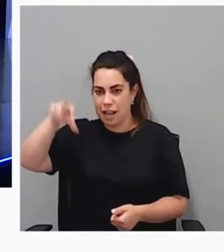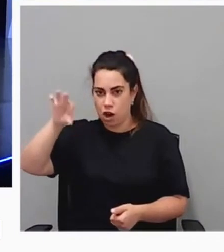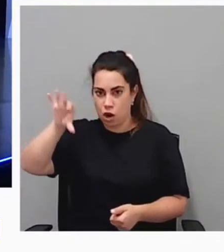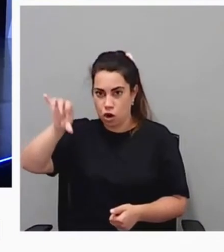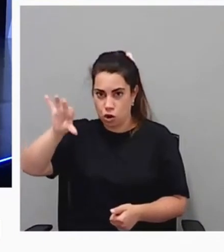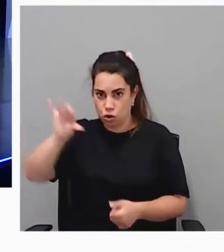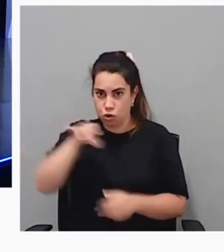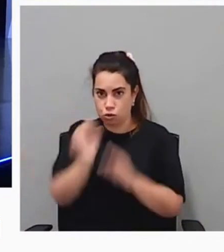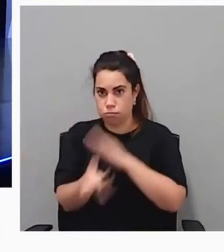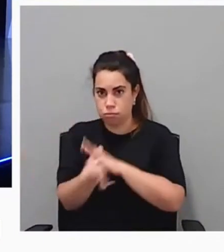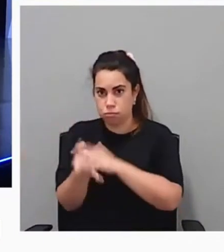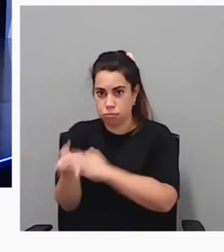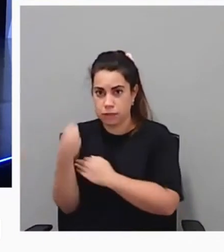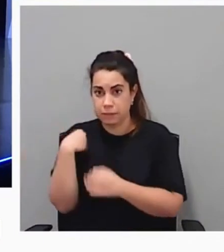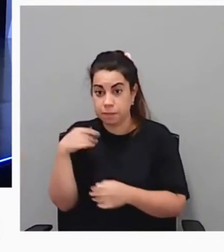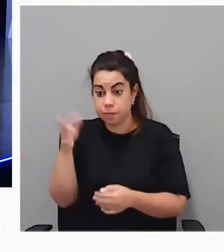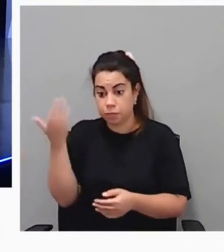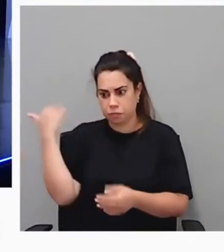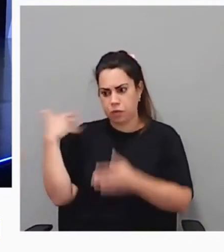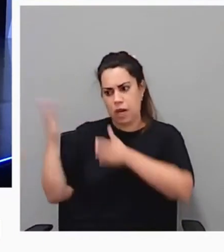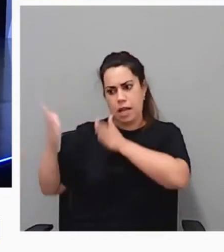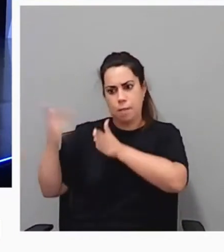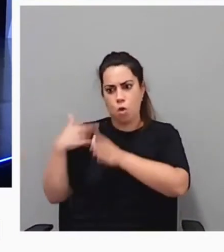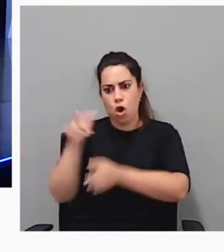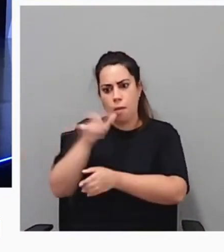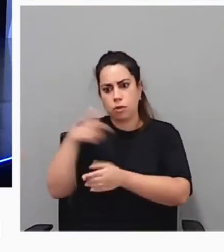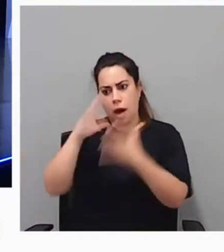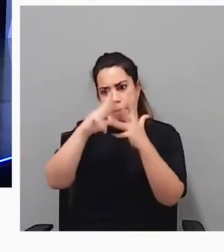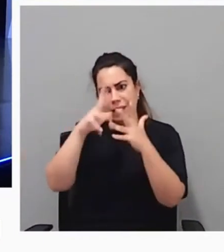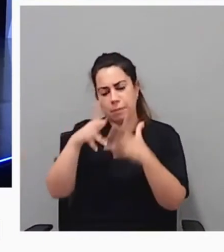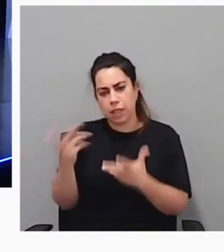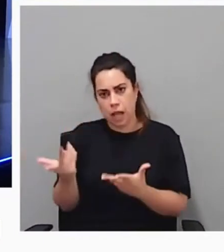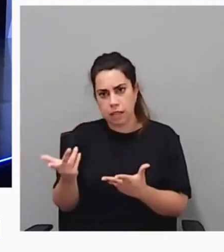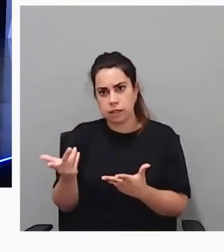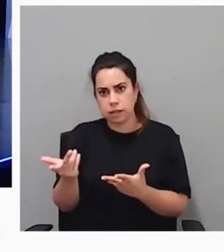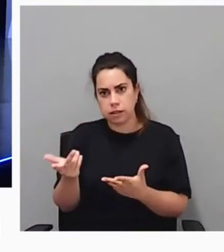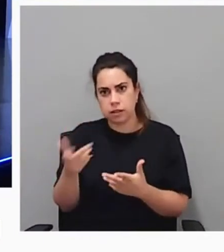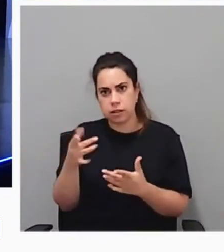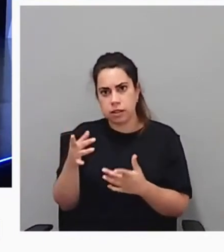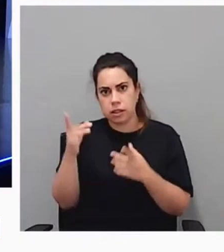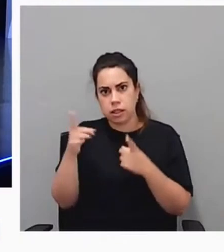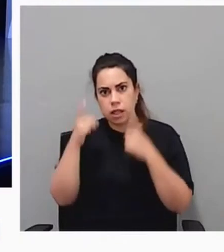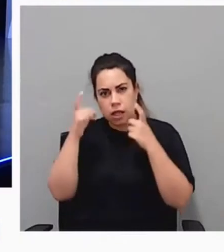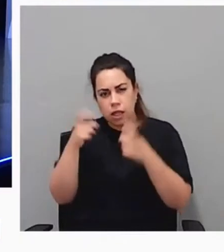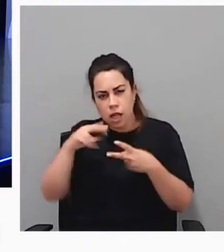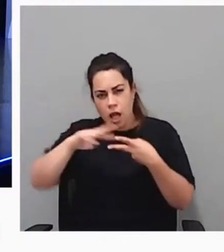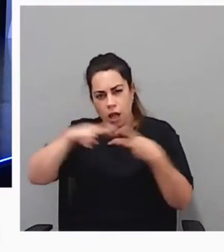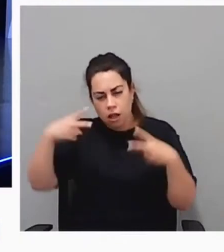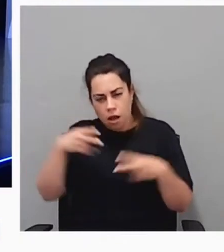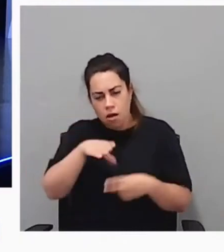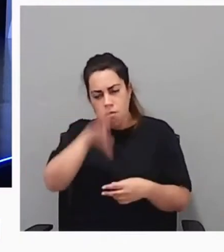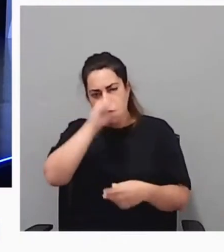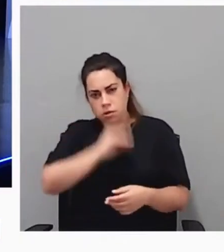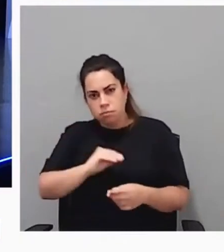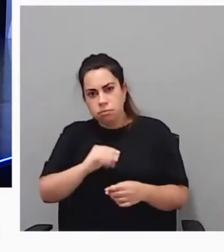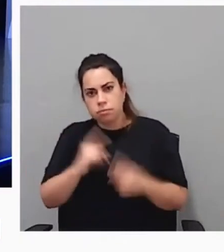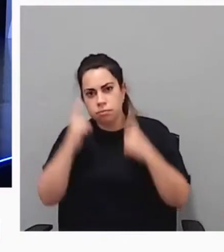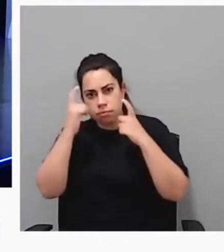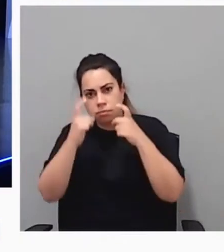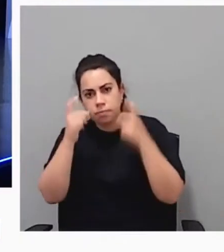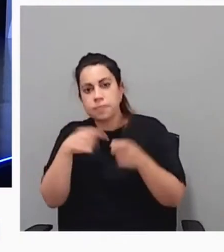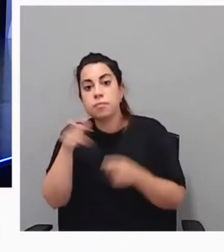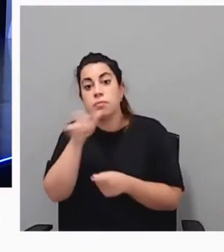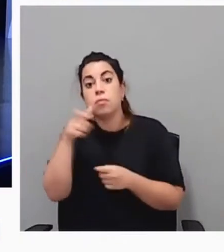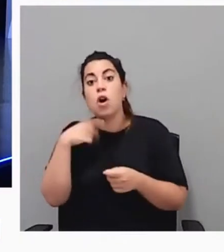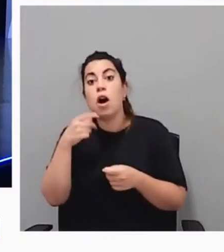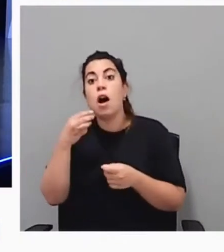Muchos matemáticos de esa época se estaban empezando a dedicar a entender la estructura del DNA. Y hubo uno que en los años 80 pensó por primera vez